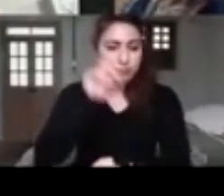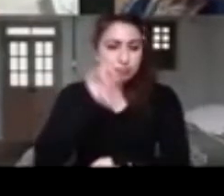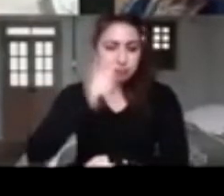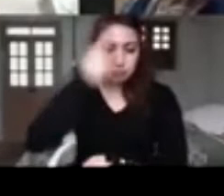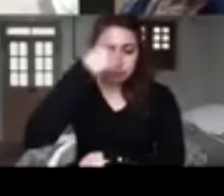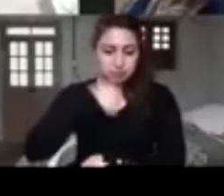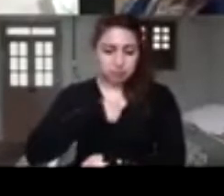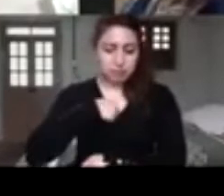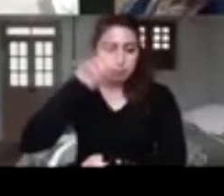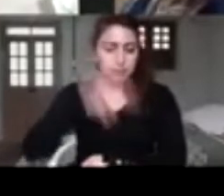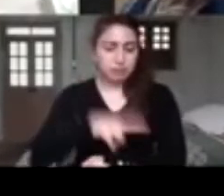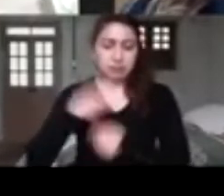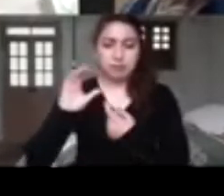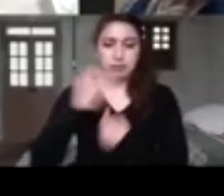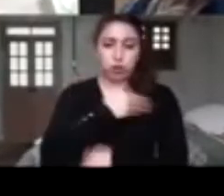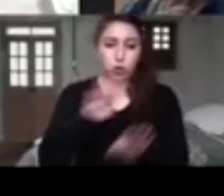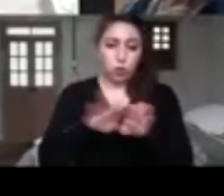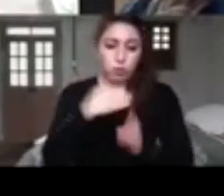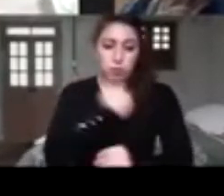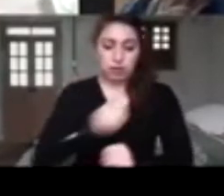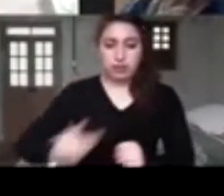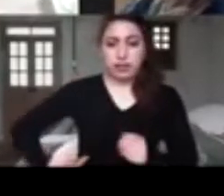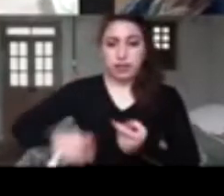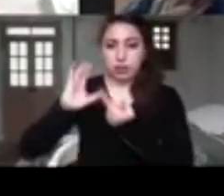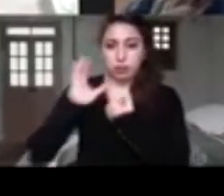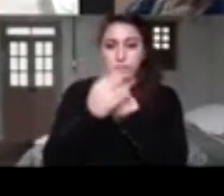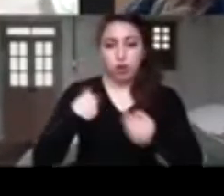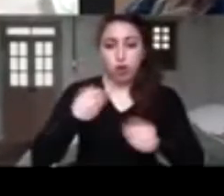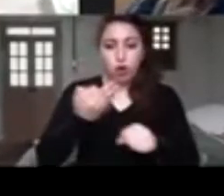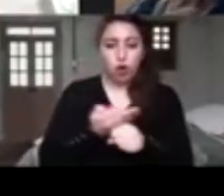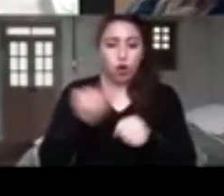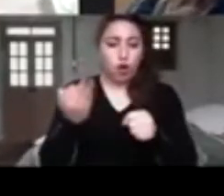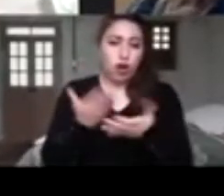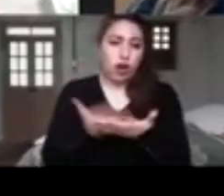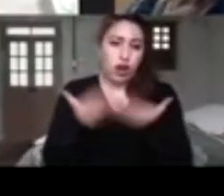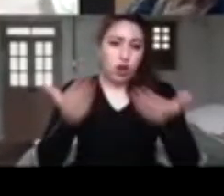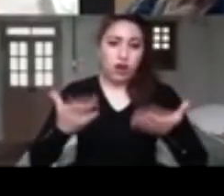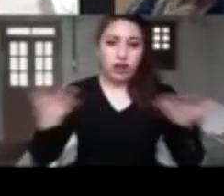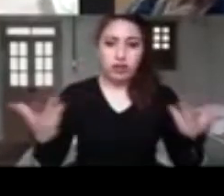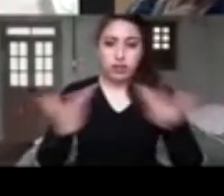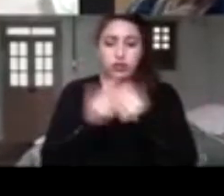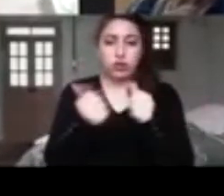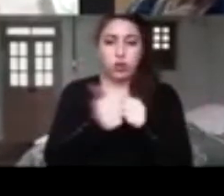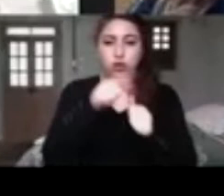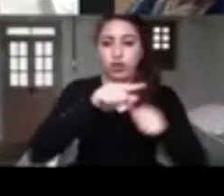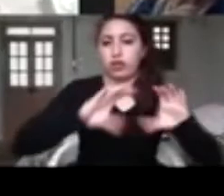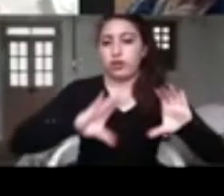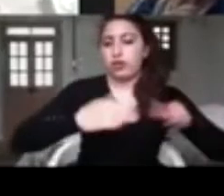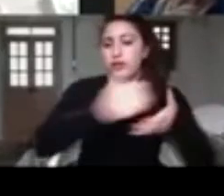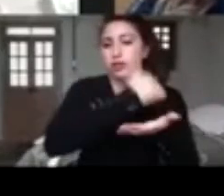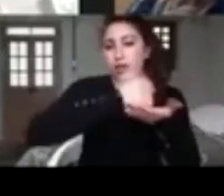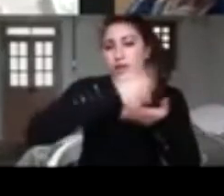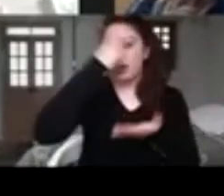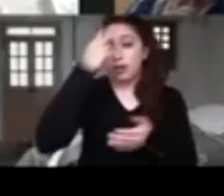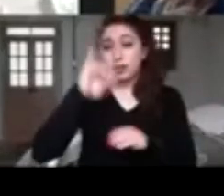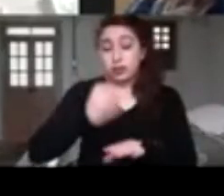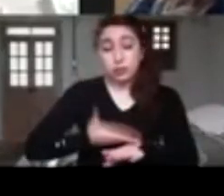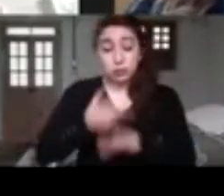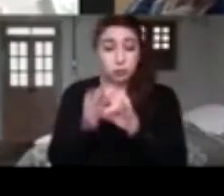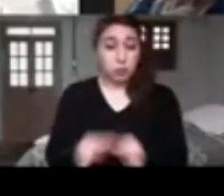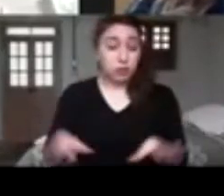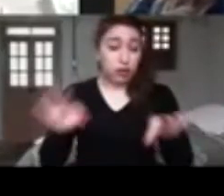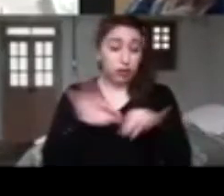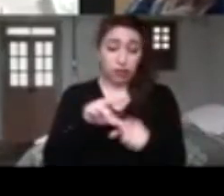excelente oportunidad este encuentro con el Congreso de la Ciudad de México, uno de los poderes sin duda más importantes en la capital, en